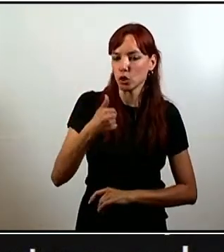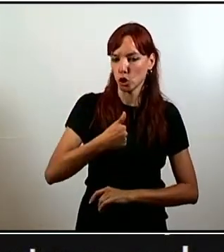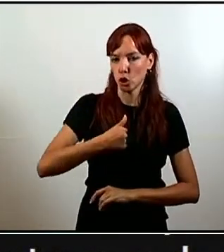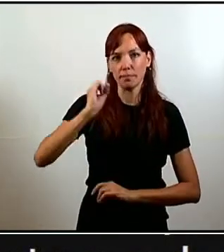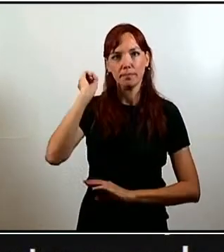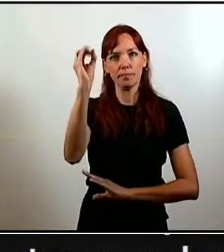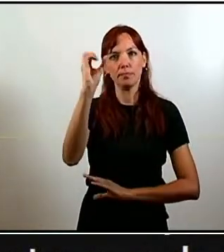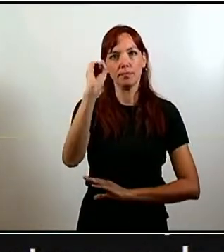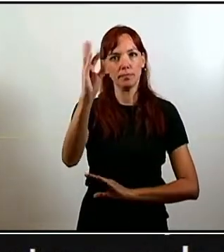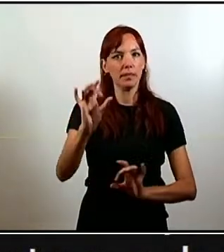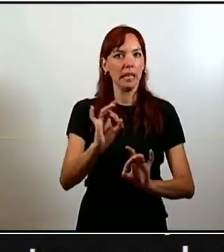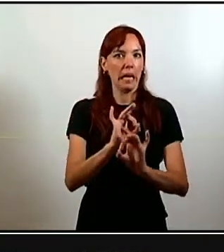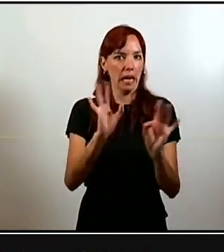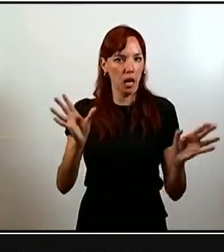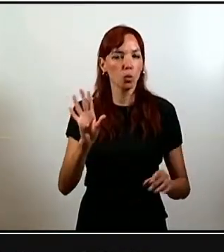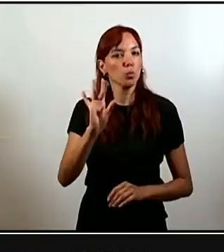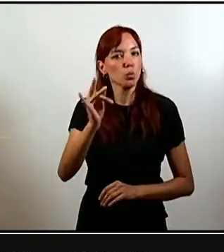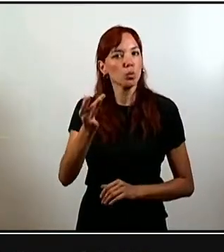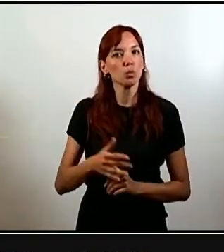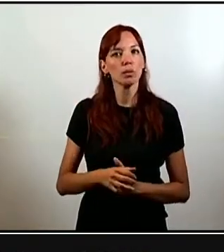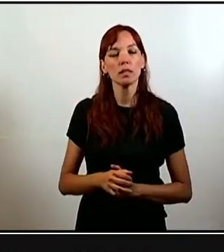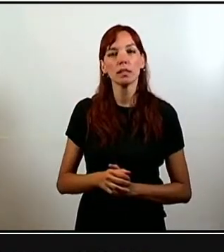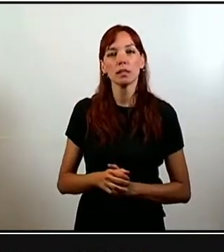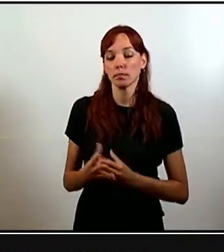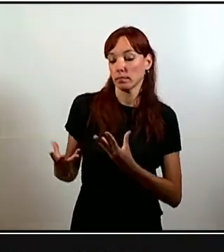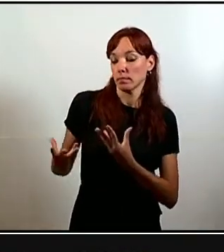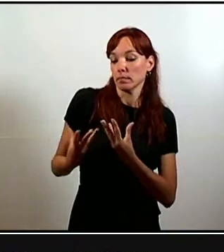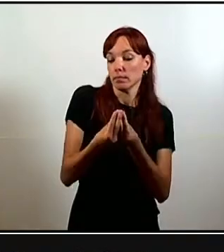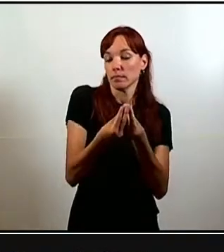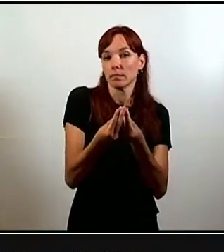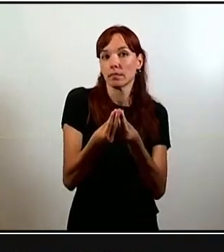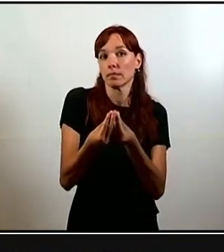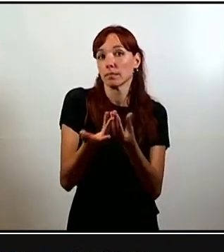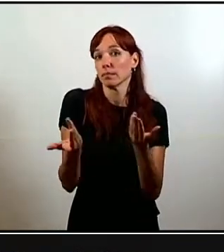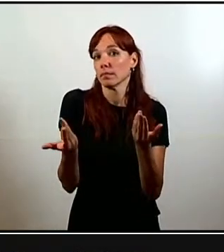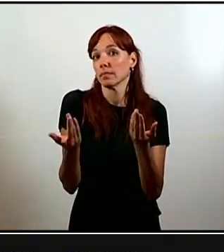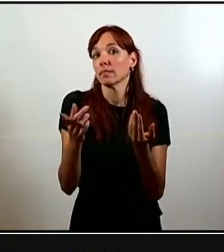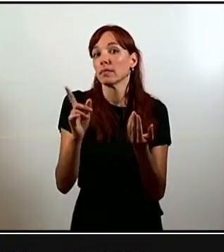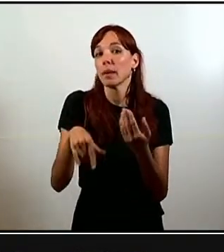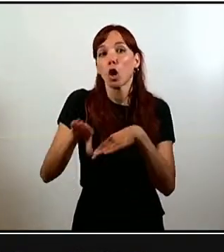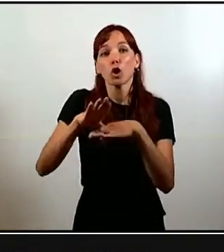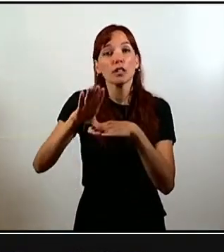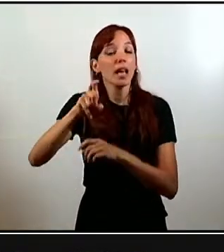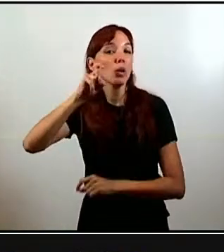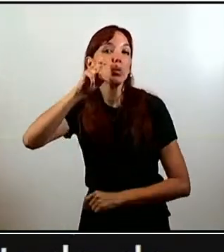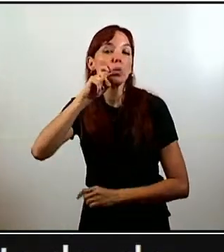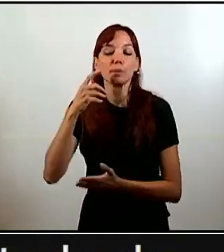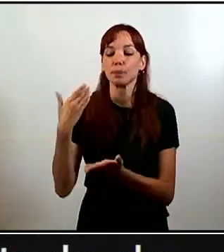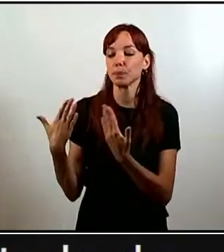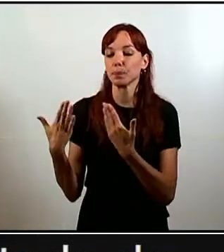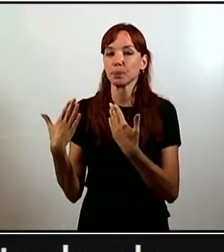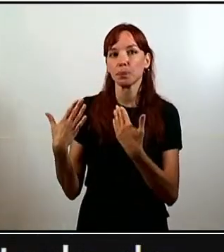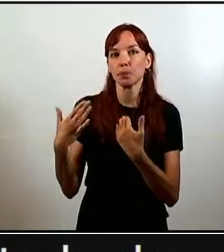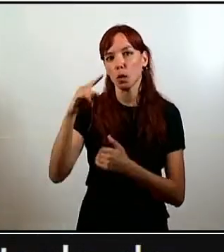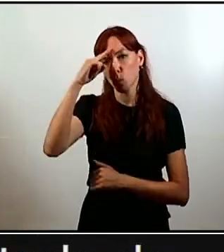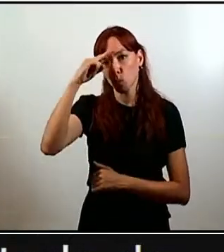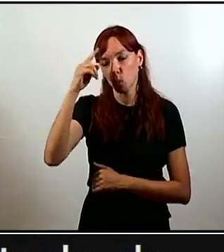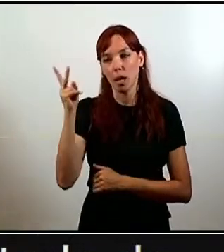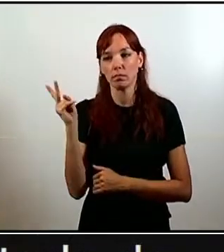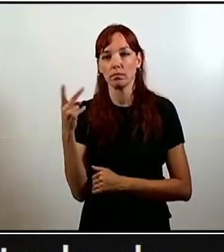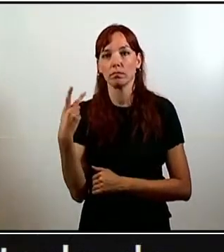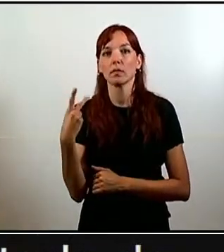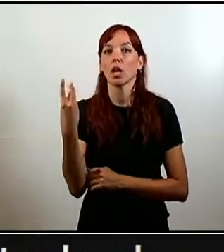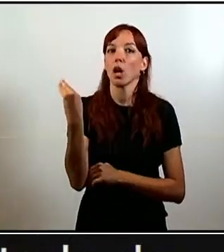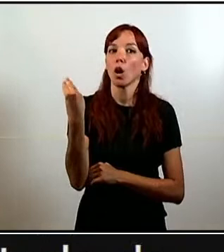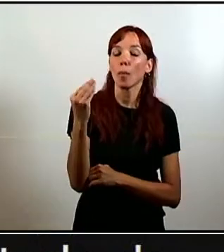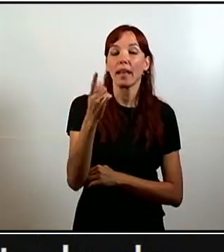por supuesto, y trabajaré con la consejera, sobre todo de Turismo, de Cultura, de Jóvenes